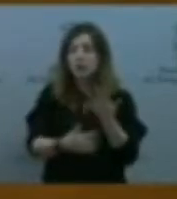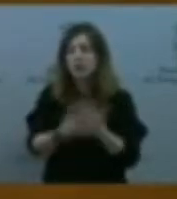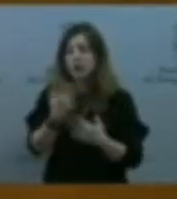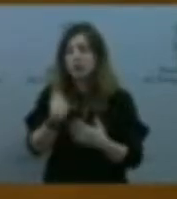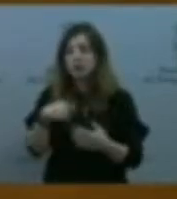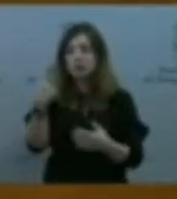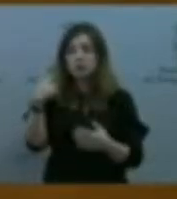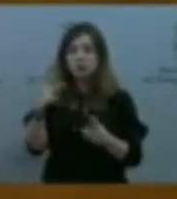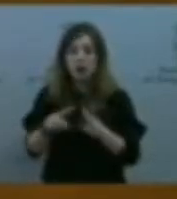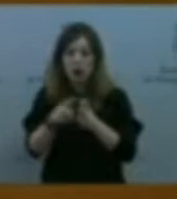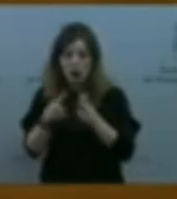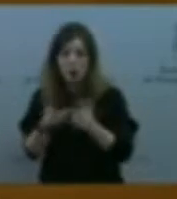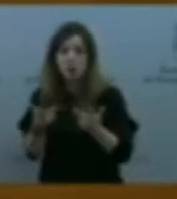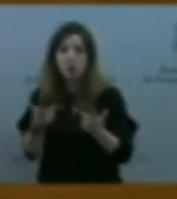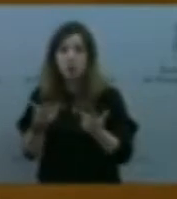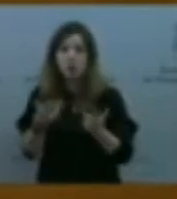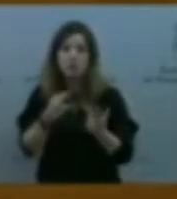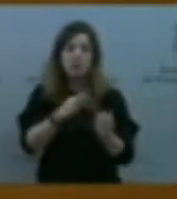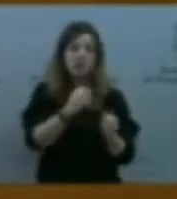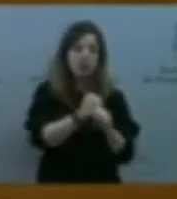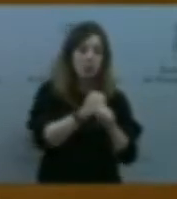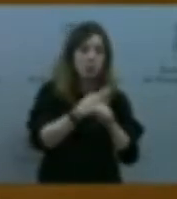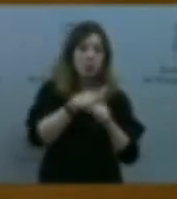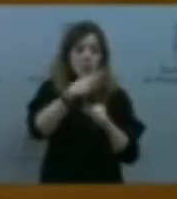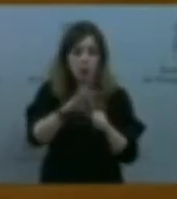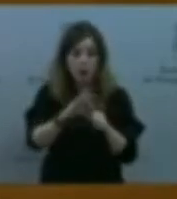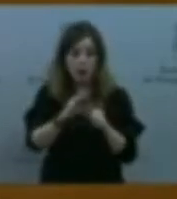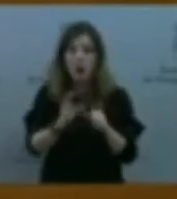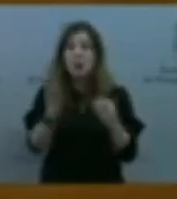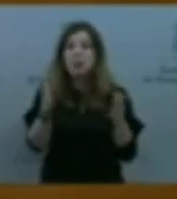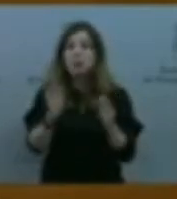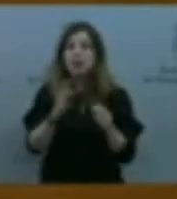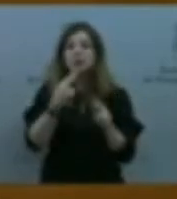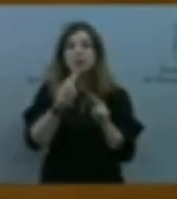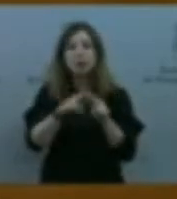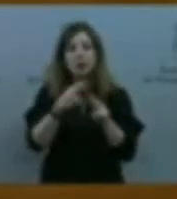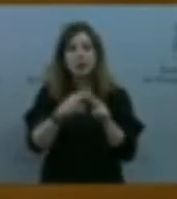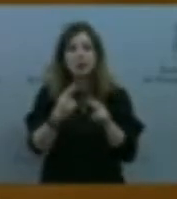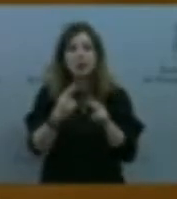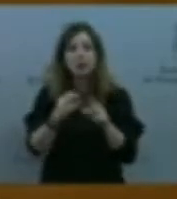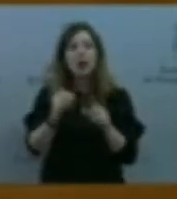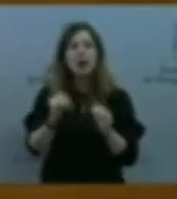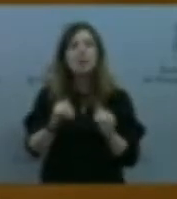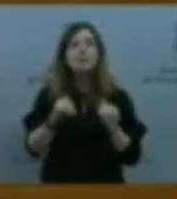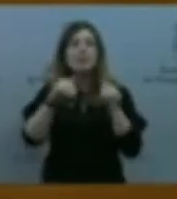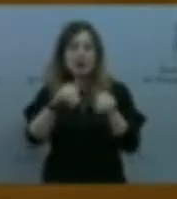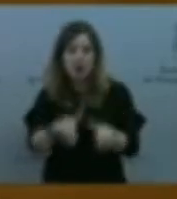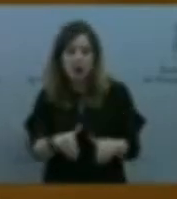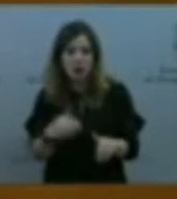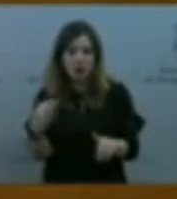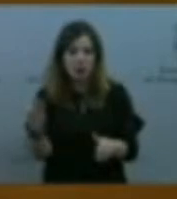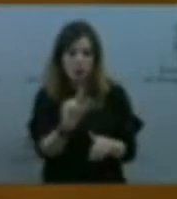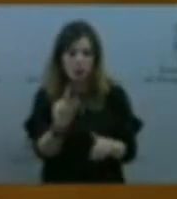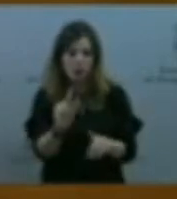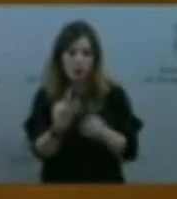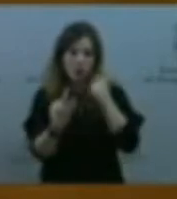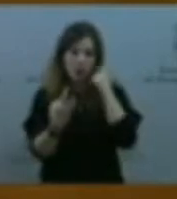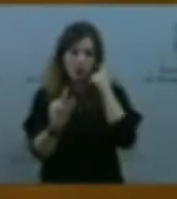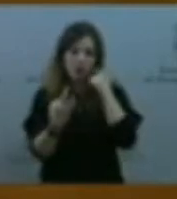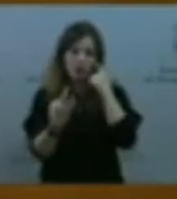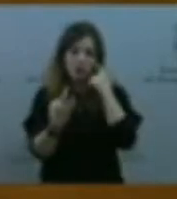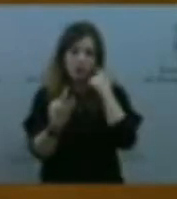pero que haya una política que se implique no solamente en la dación de un salario social, sino